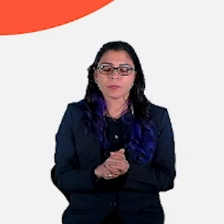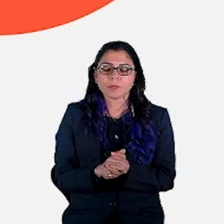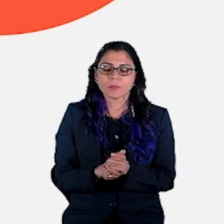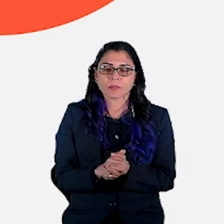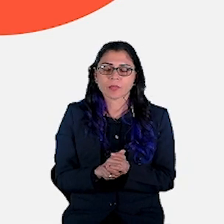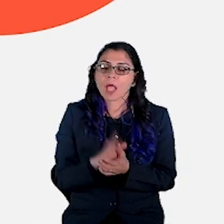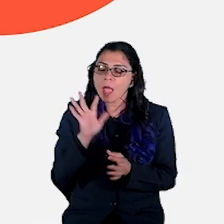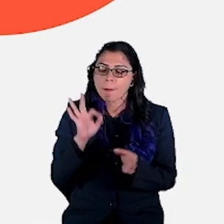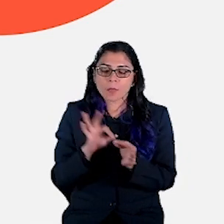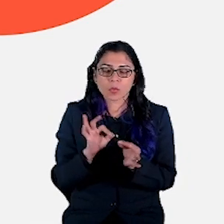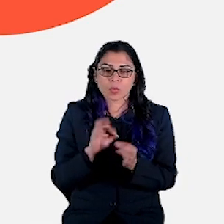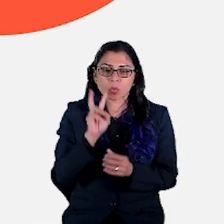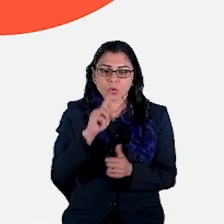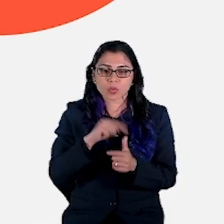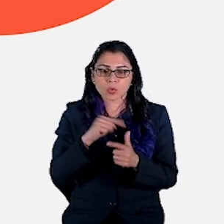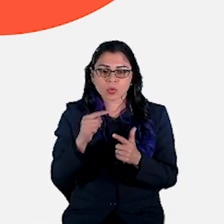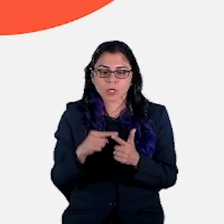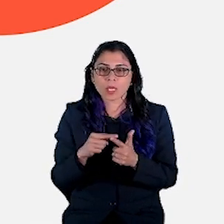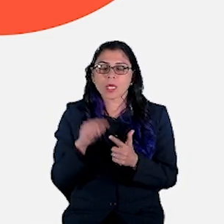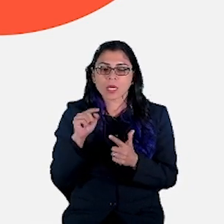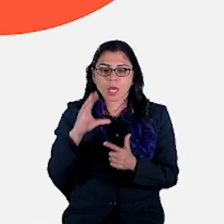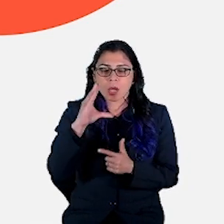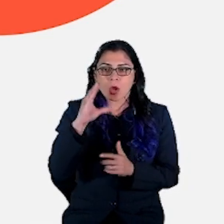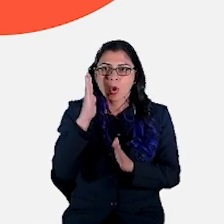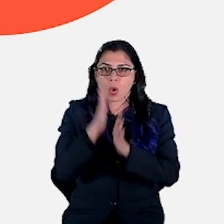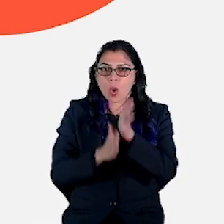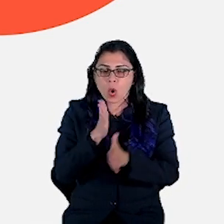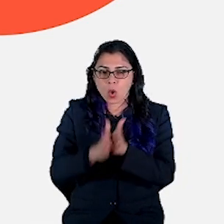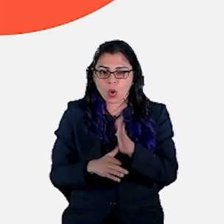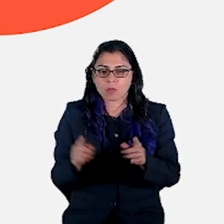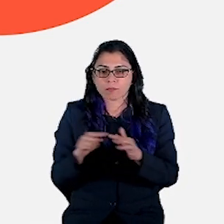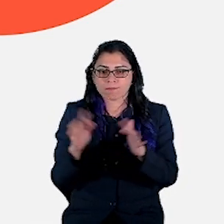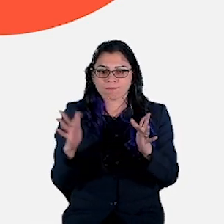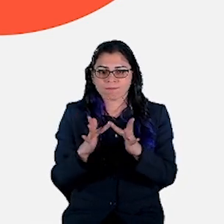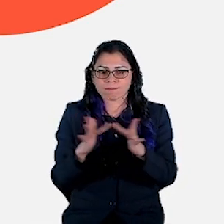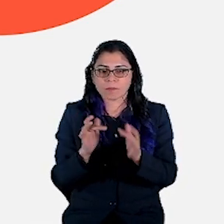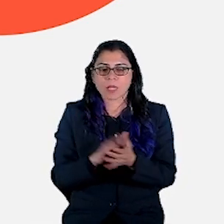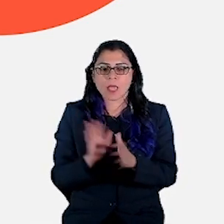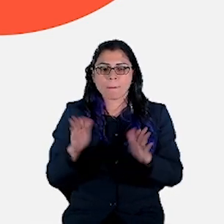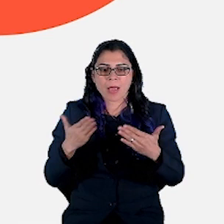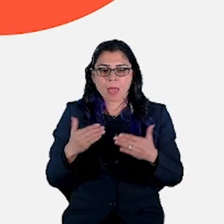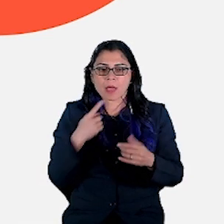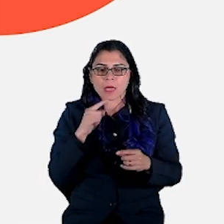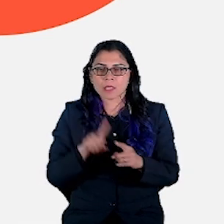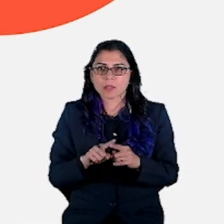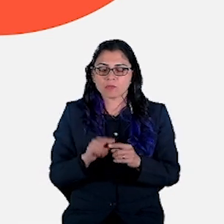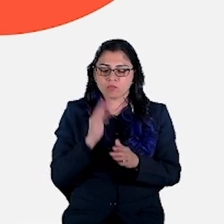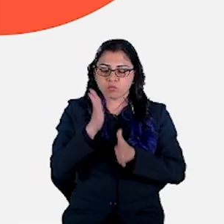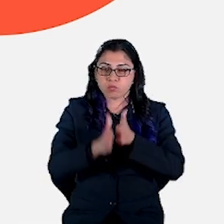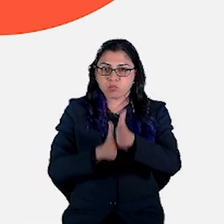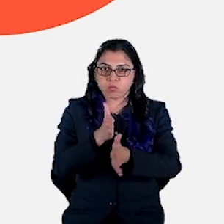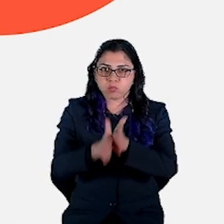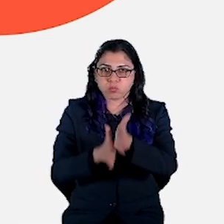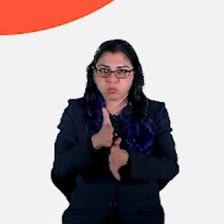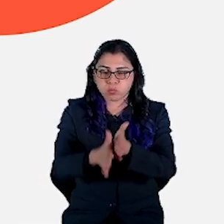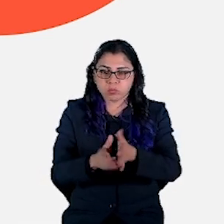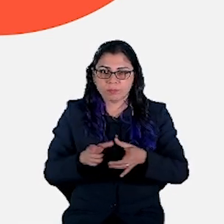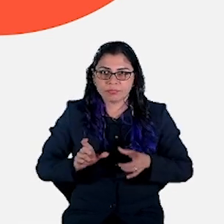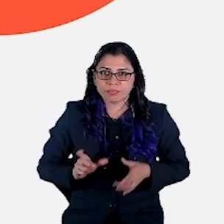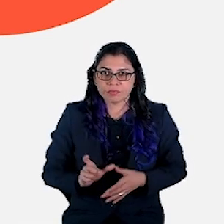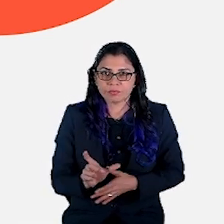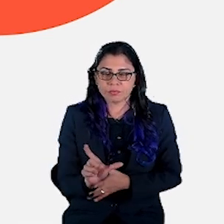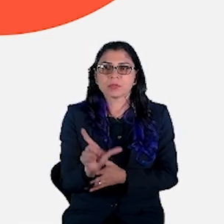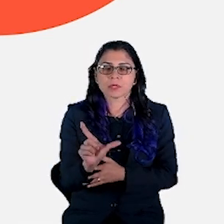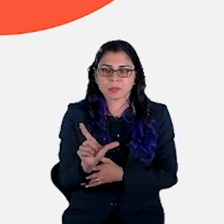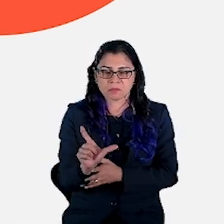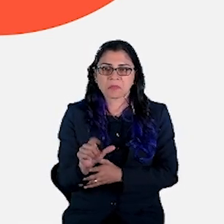estos dos puntos la ciudad de Panamá y el área de Colón se conectan por nuestro ferrocarril nuestro ferrocarril está